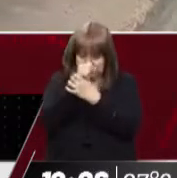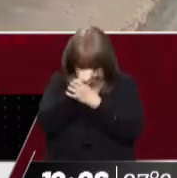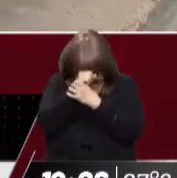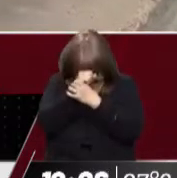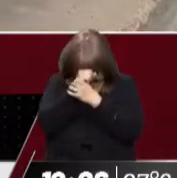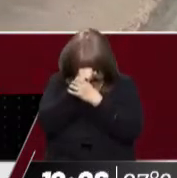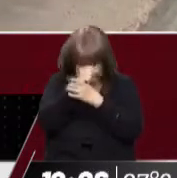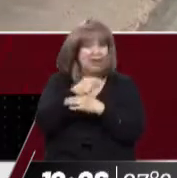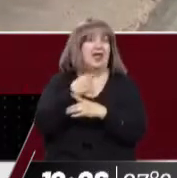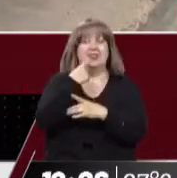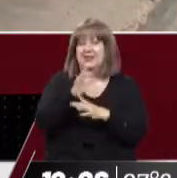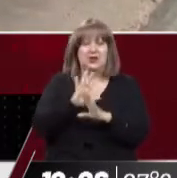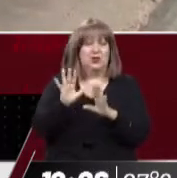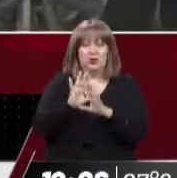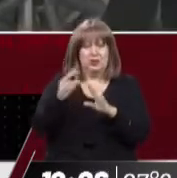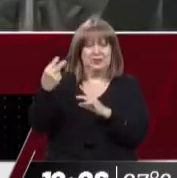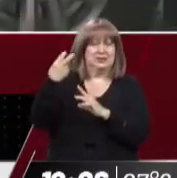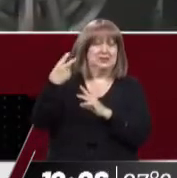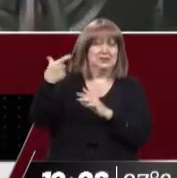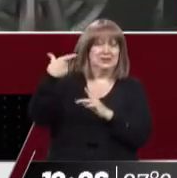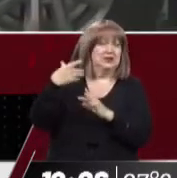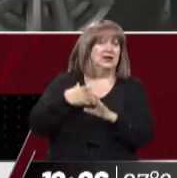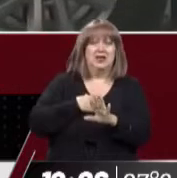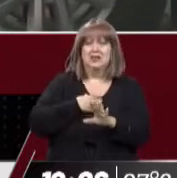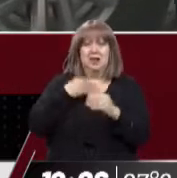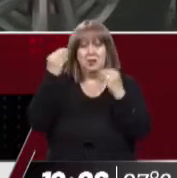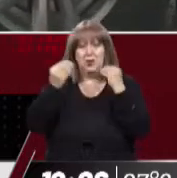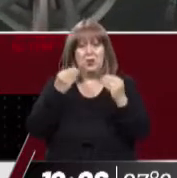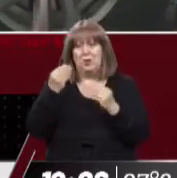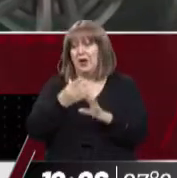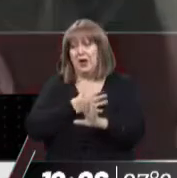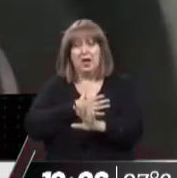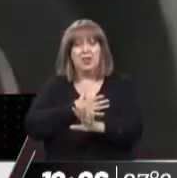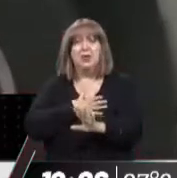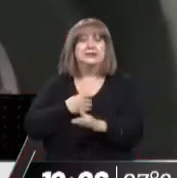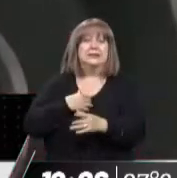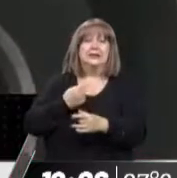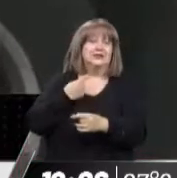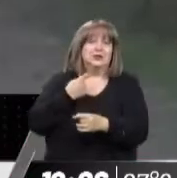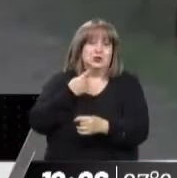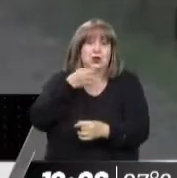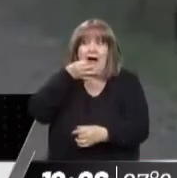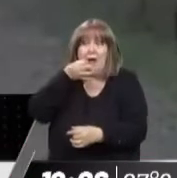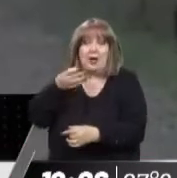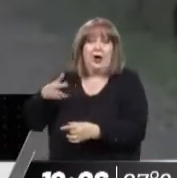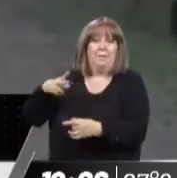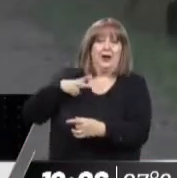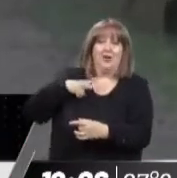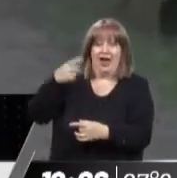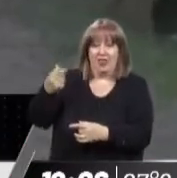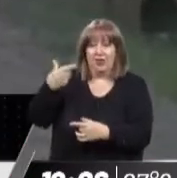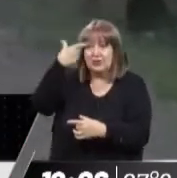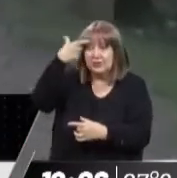está muy apesadumbrado con lo que pasó. Sí. Le están preguntando si tiene el seguro, dijo que sí, pero claro, es un accidente muy grave, hay que